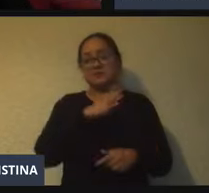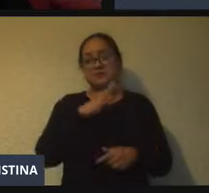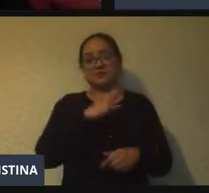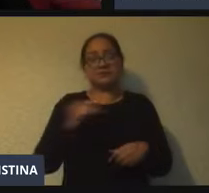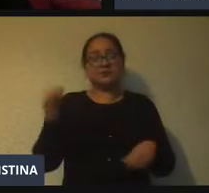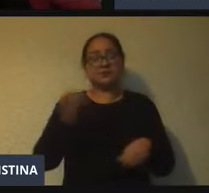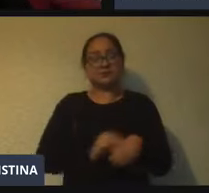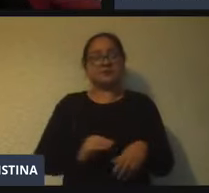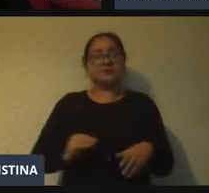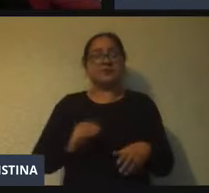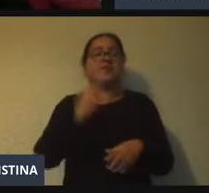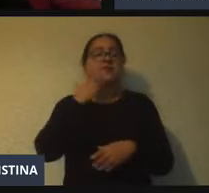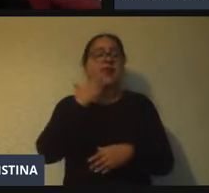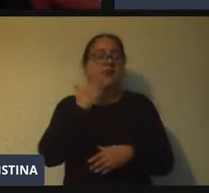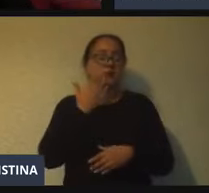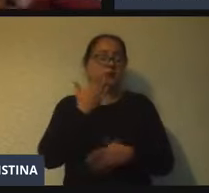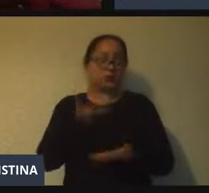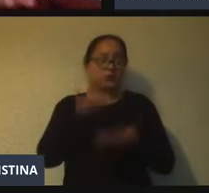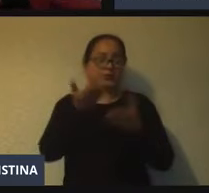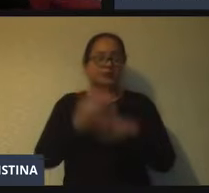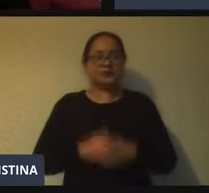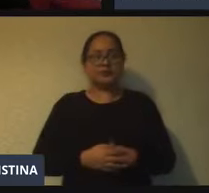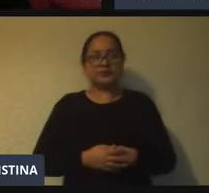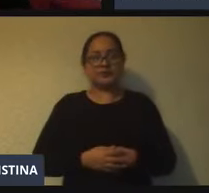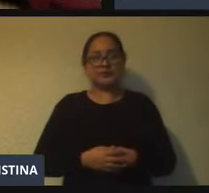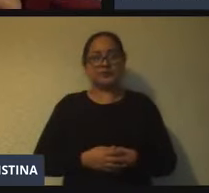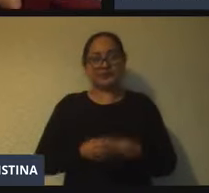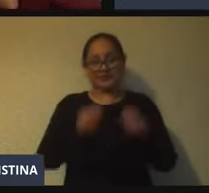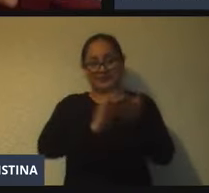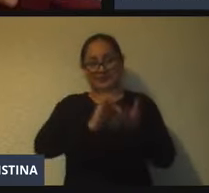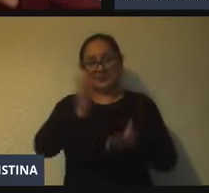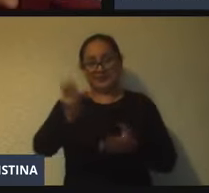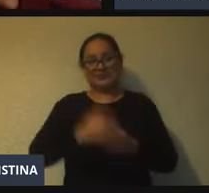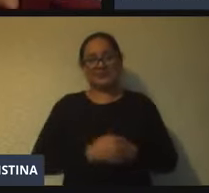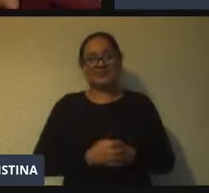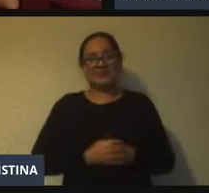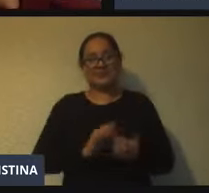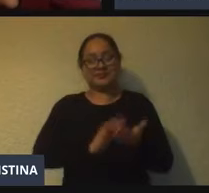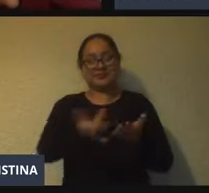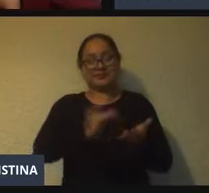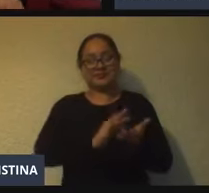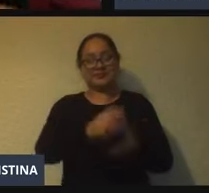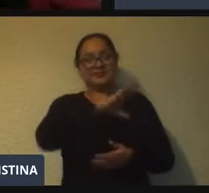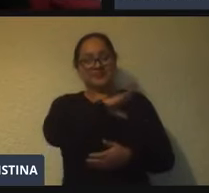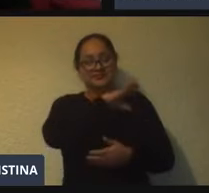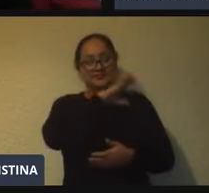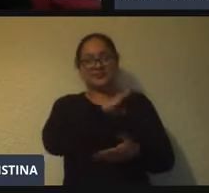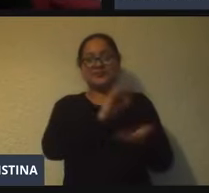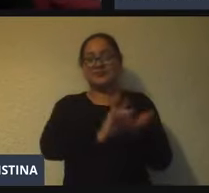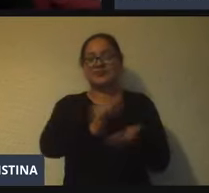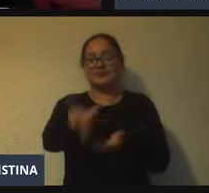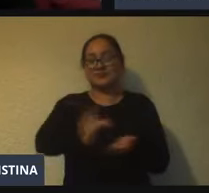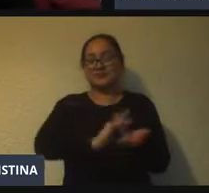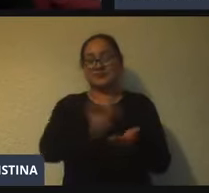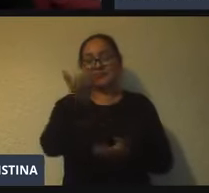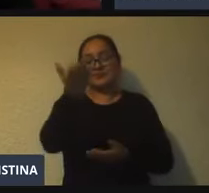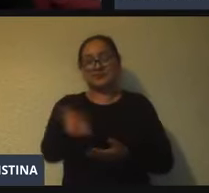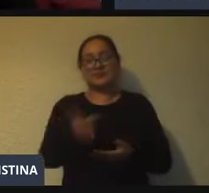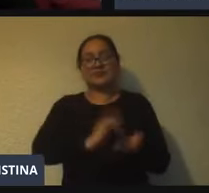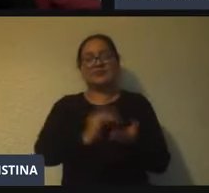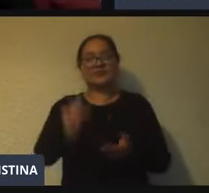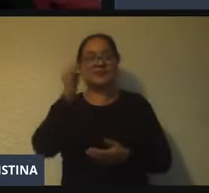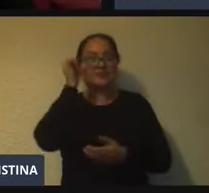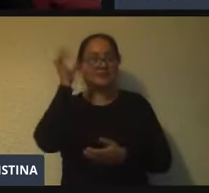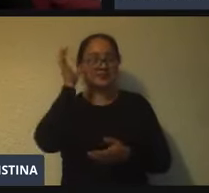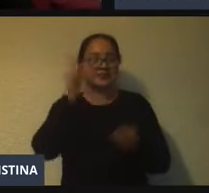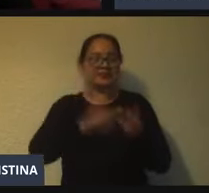y las redes de Charlas de Café. Muchas gracias. Todo mi cariño, todo mi agradecimiento. Gracias a Cristina